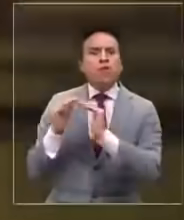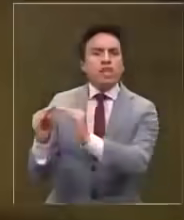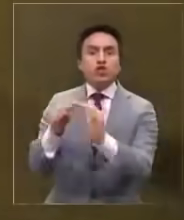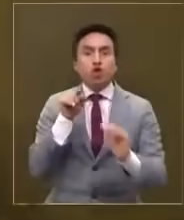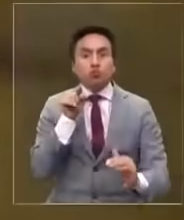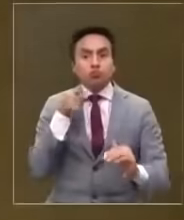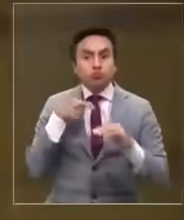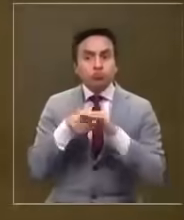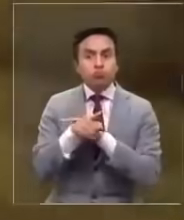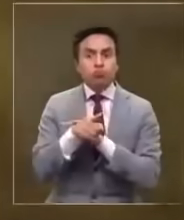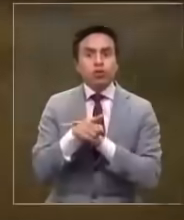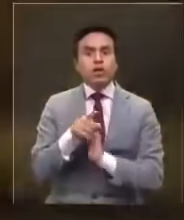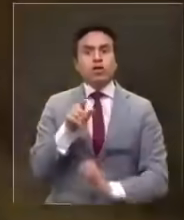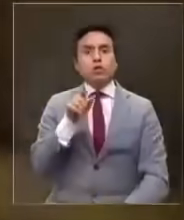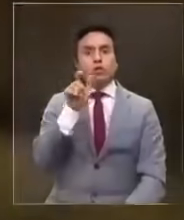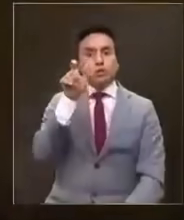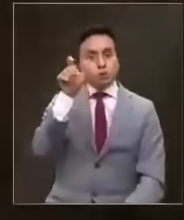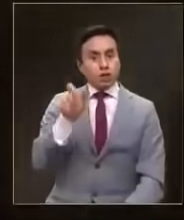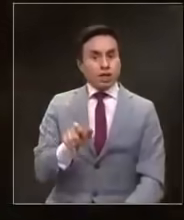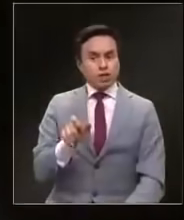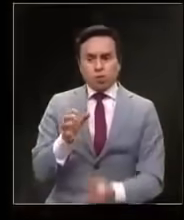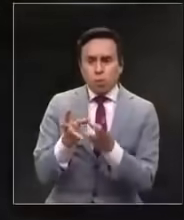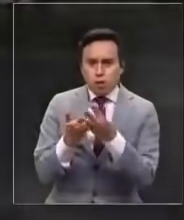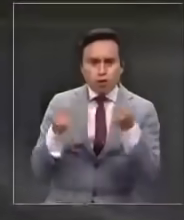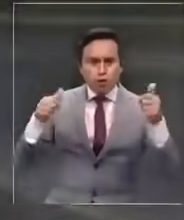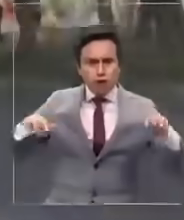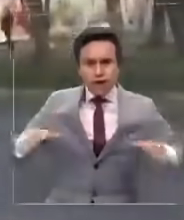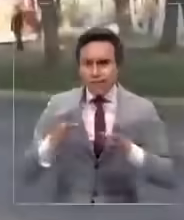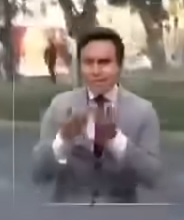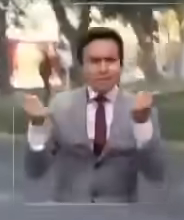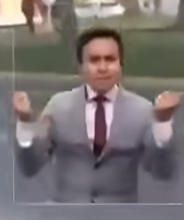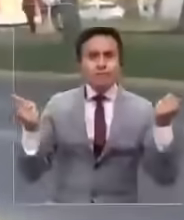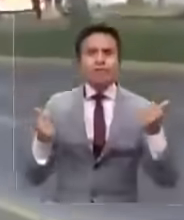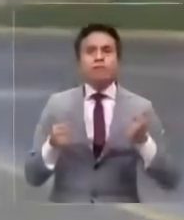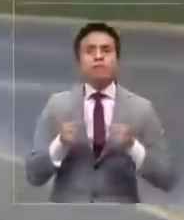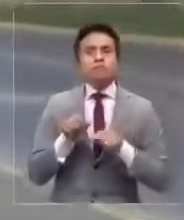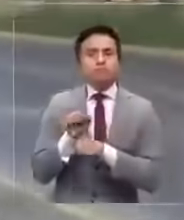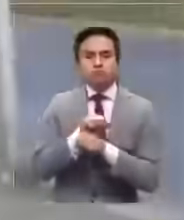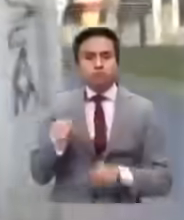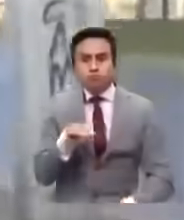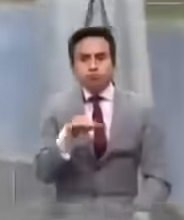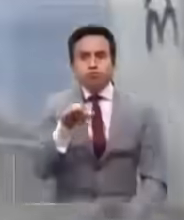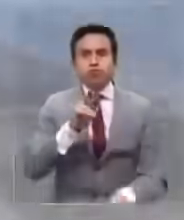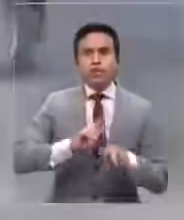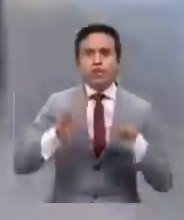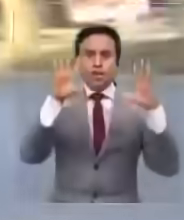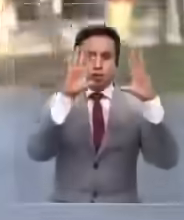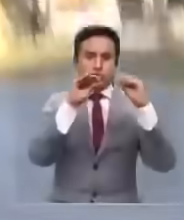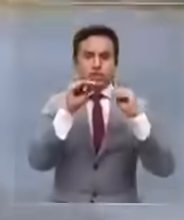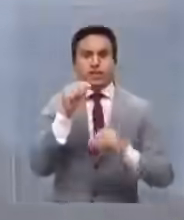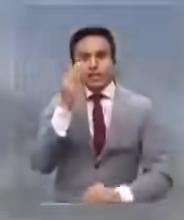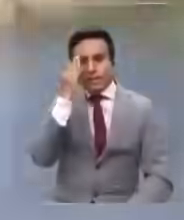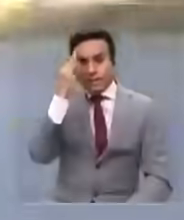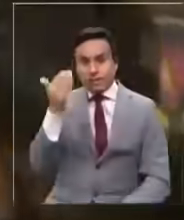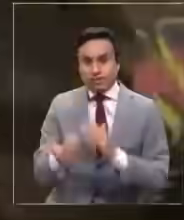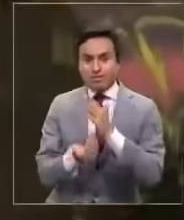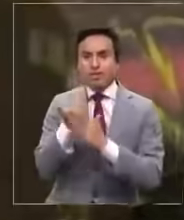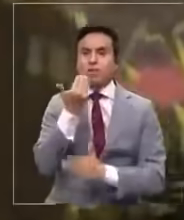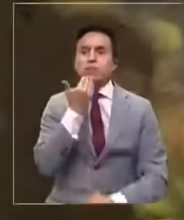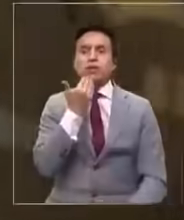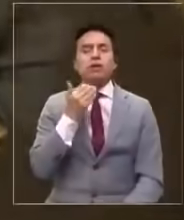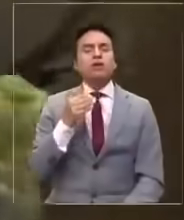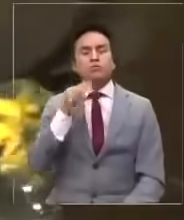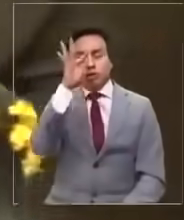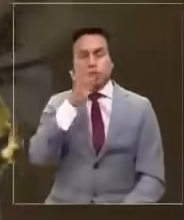sujeto se comienza a dar la fuga. Durante los patrullajes que se realizan tanto de noche como de día, los funcionarios